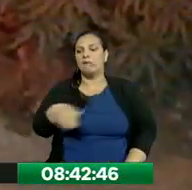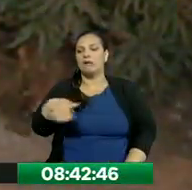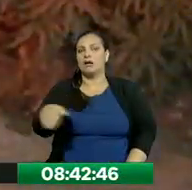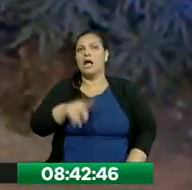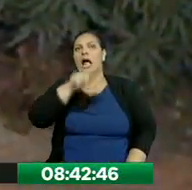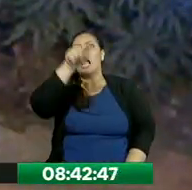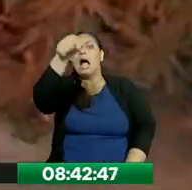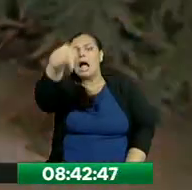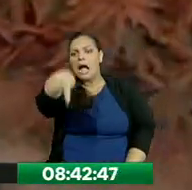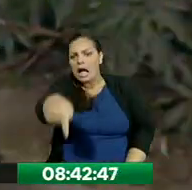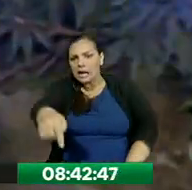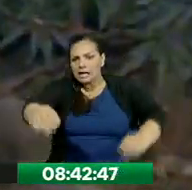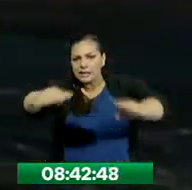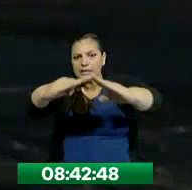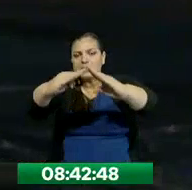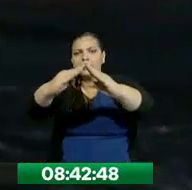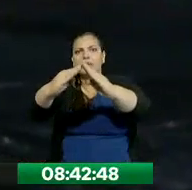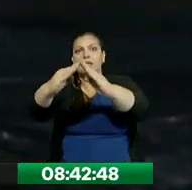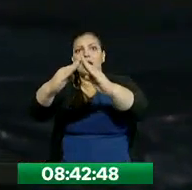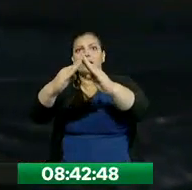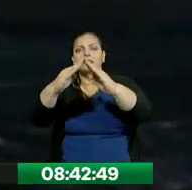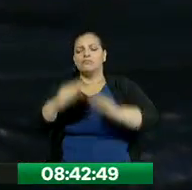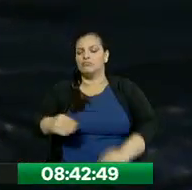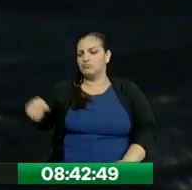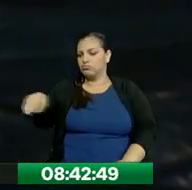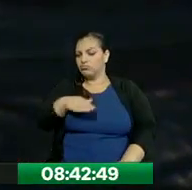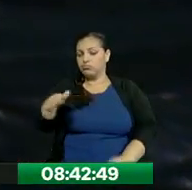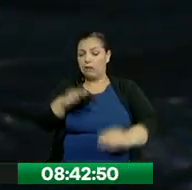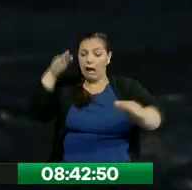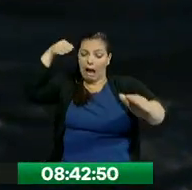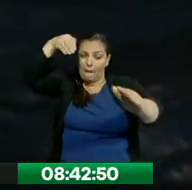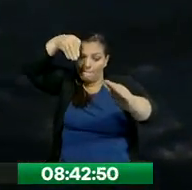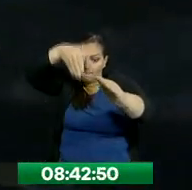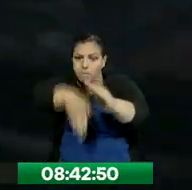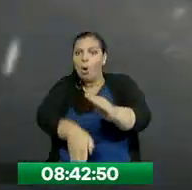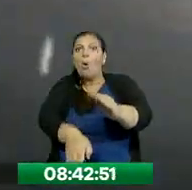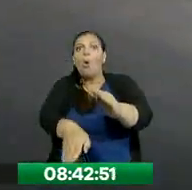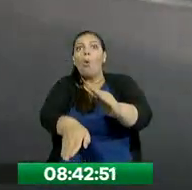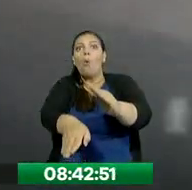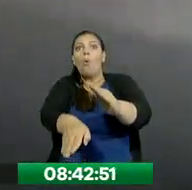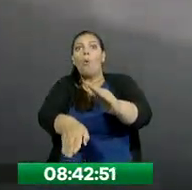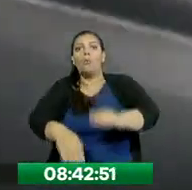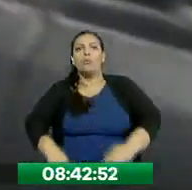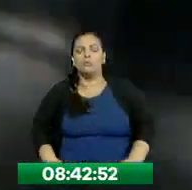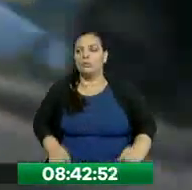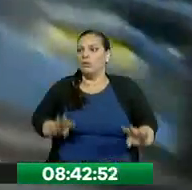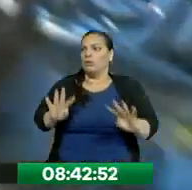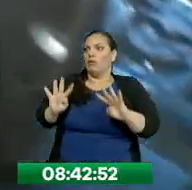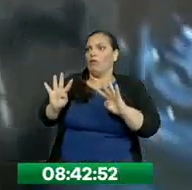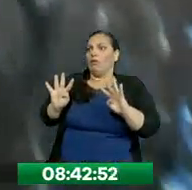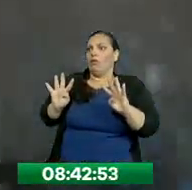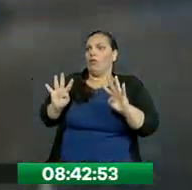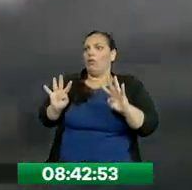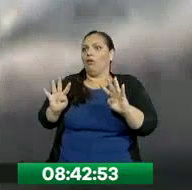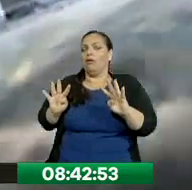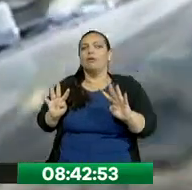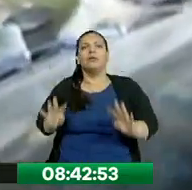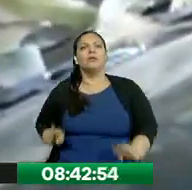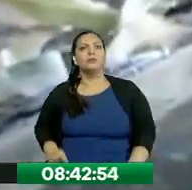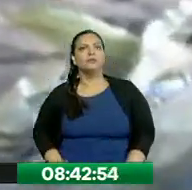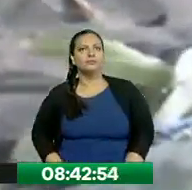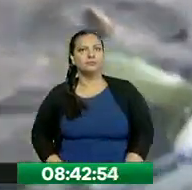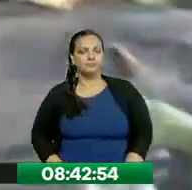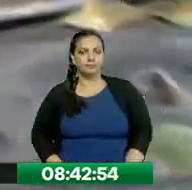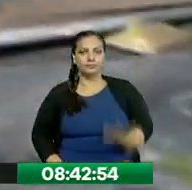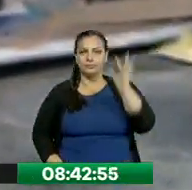Los vecinos se asustaron. Inmediatamente llamaron a los elementos de tránsito para confirmar esta novedad. Yo estaba en el...